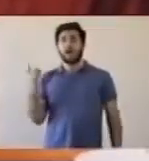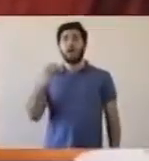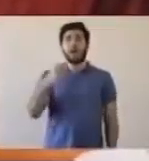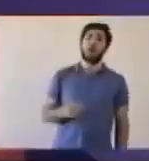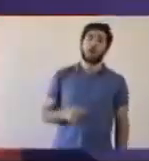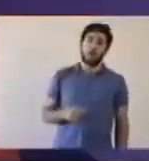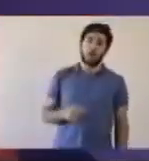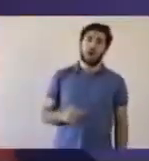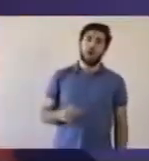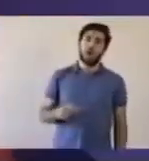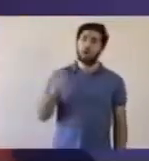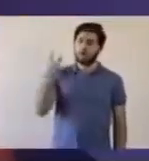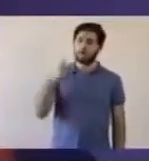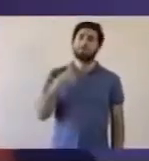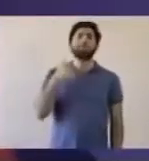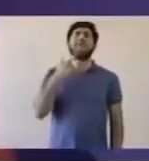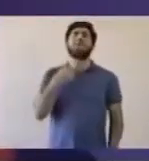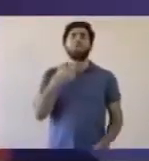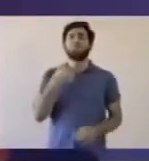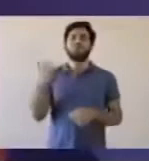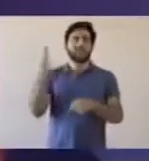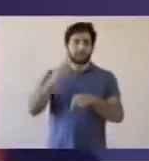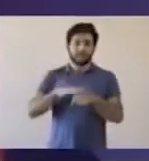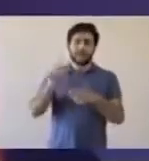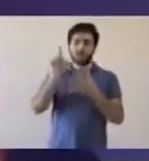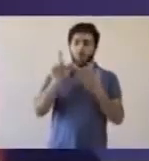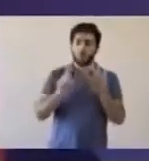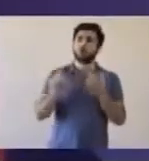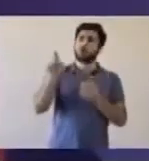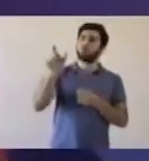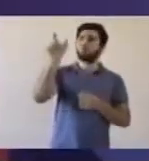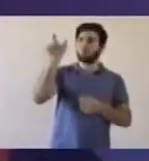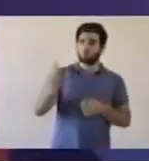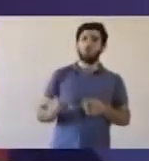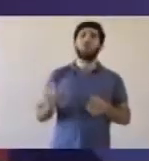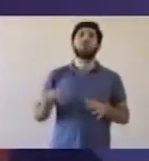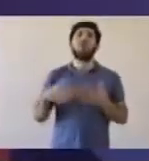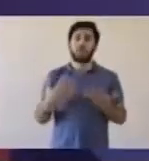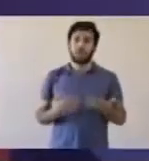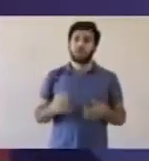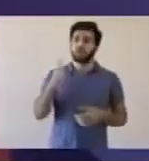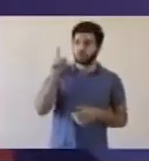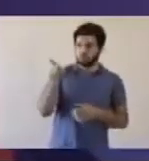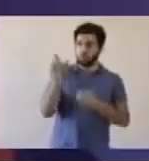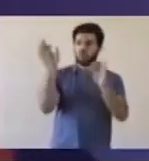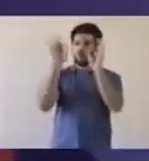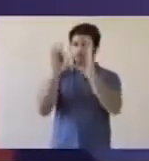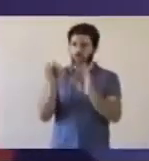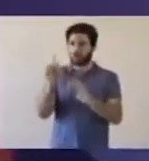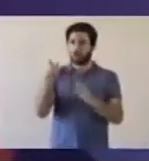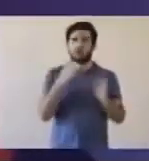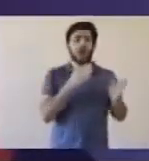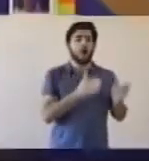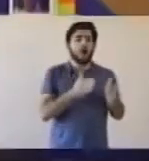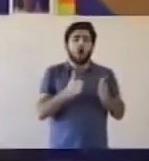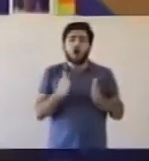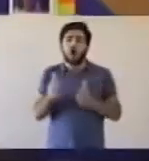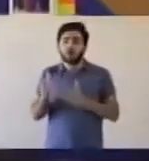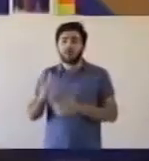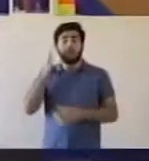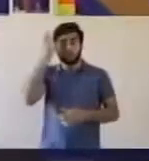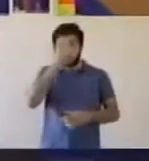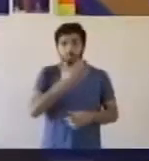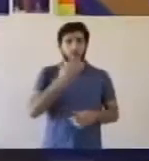Ana Paula. Cosas que me gustan de ella. Lo que más me gusta de ti, Ana Paula, es la forma en que ordenas,